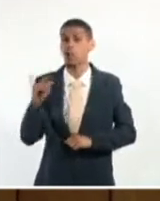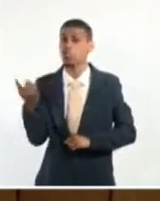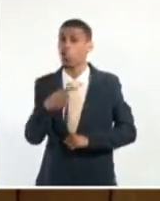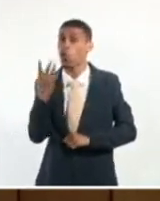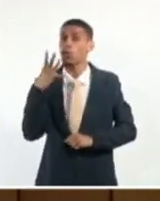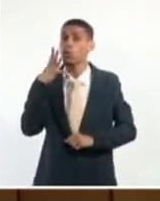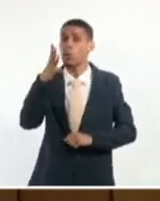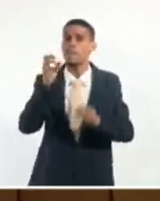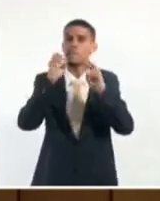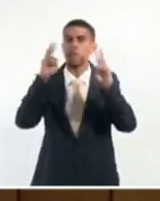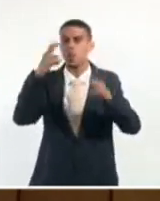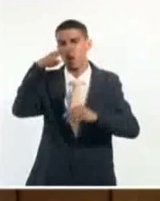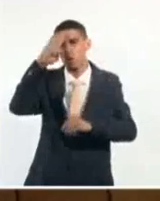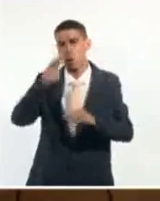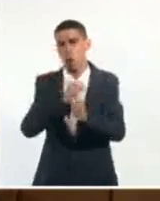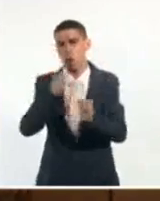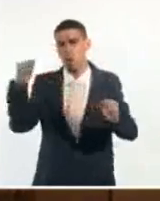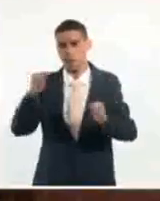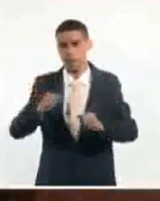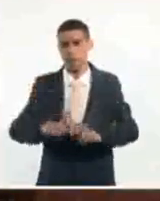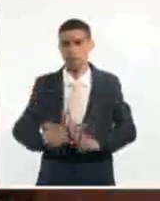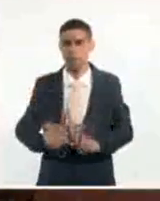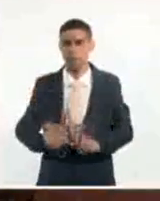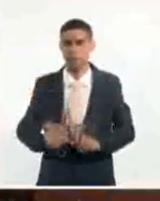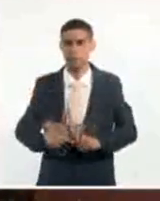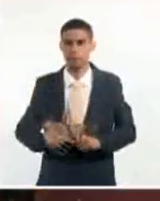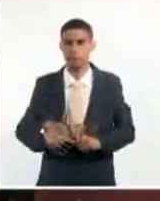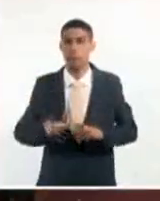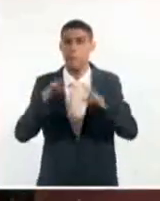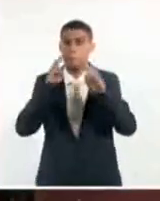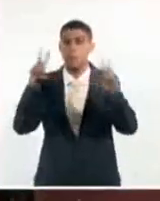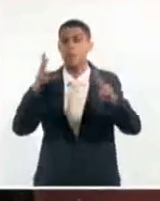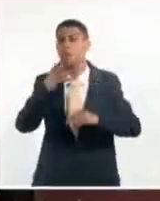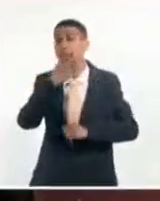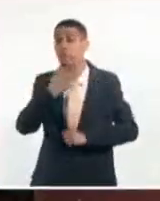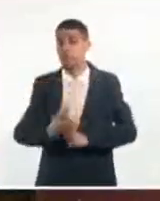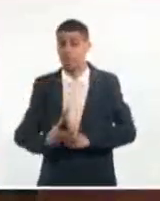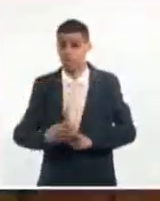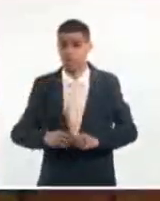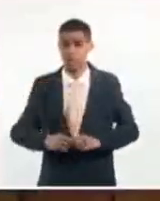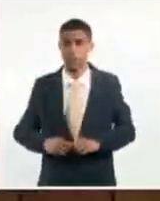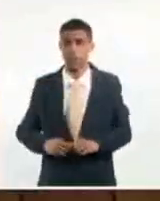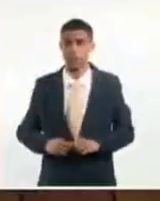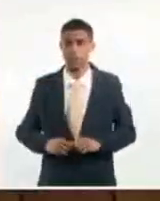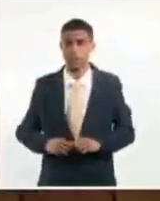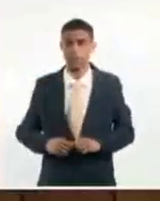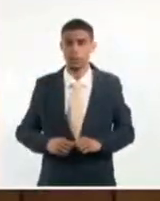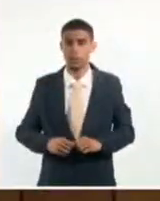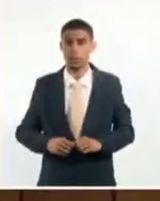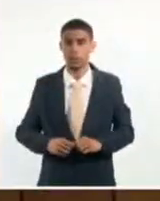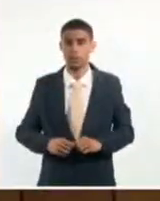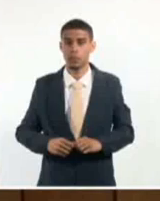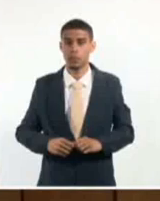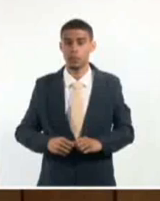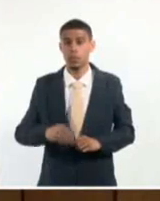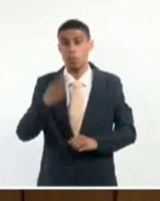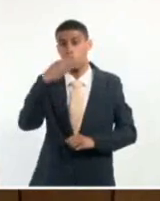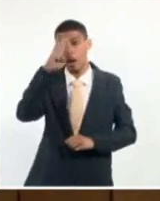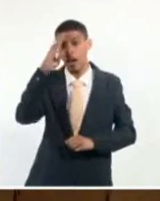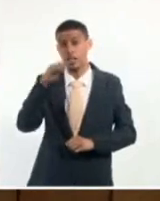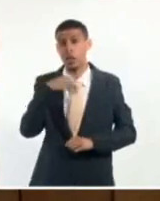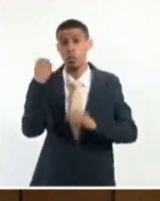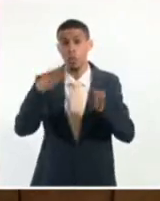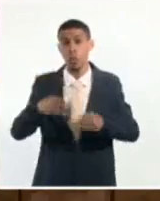gritemos ¡Viva Cuba Libre! ¡Viva! ¡Viva Fidel! ¡Viva! patria o muerte.